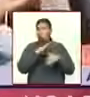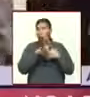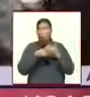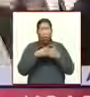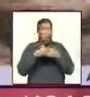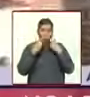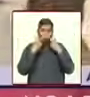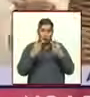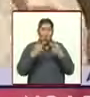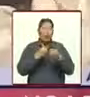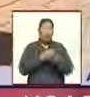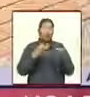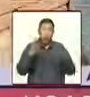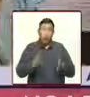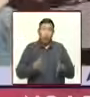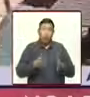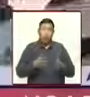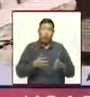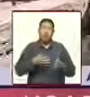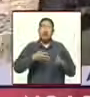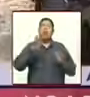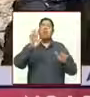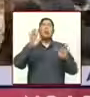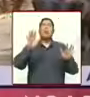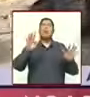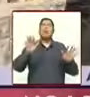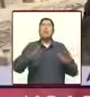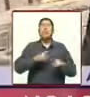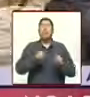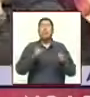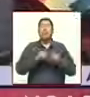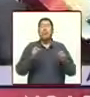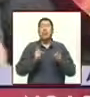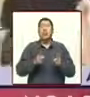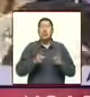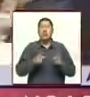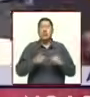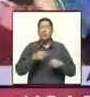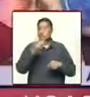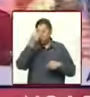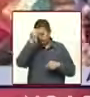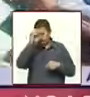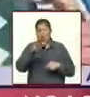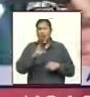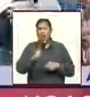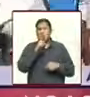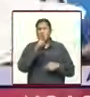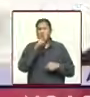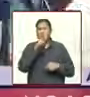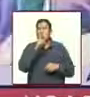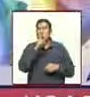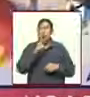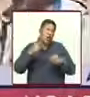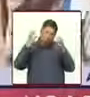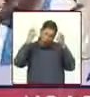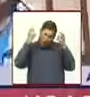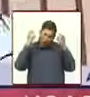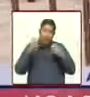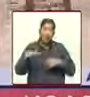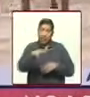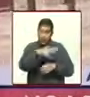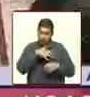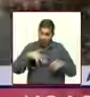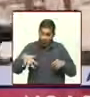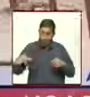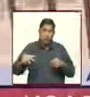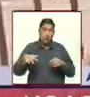todo. El funcionario elevó la voz para anunciar su objetivo, pero ha sido en vano, fue silenciado con la molestia de los